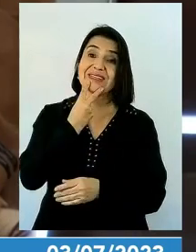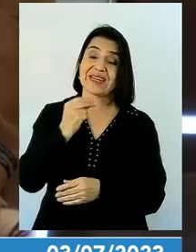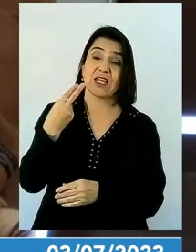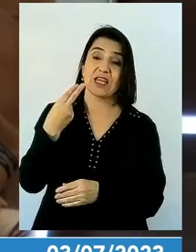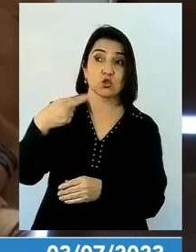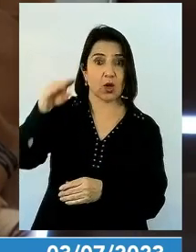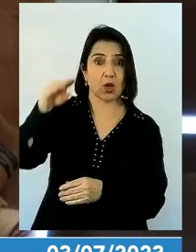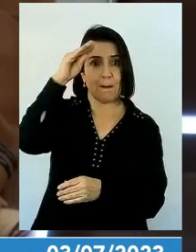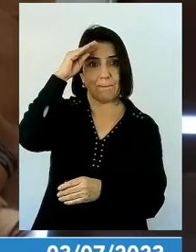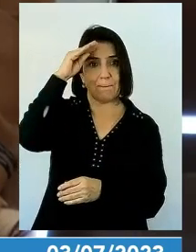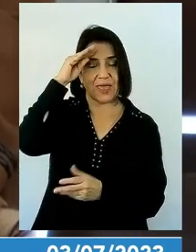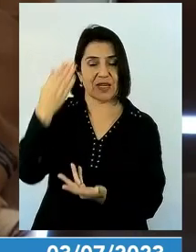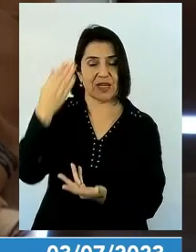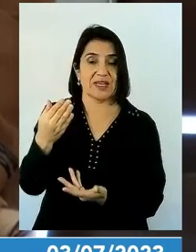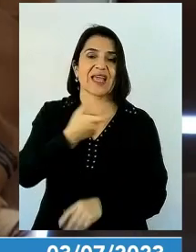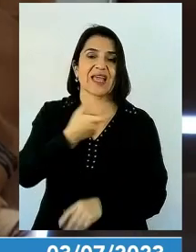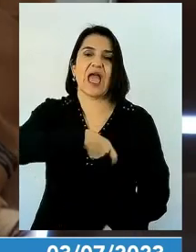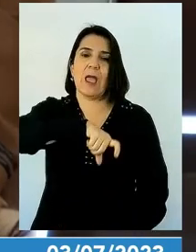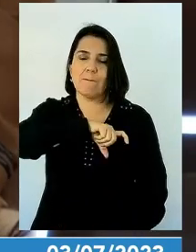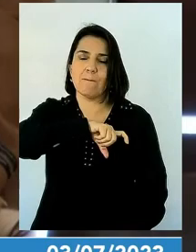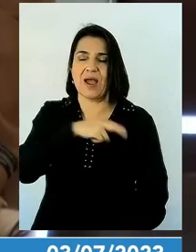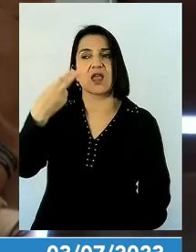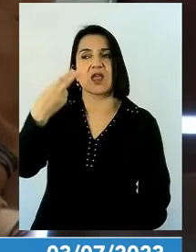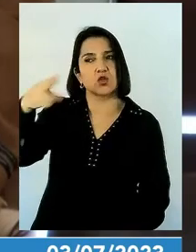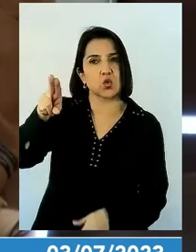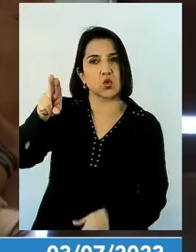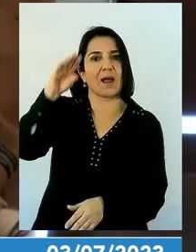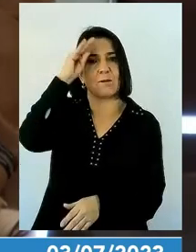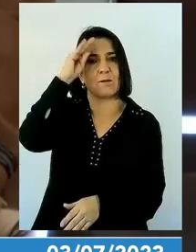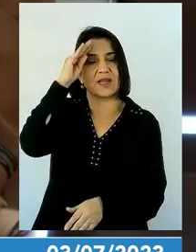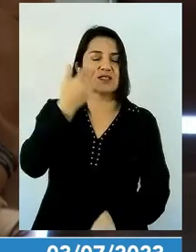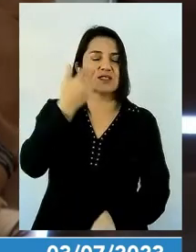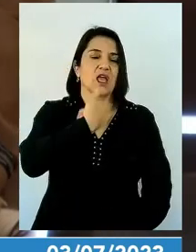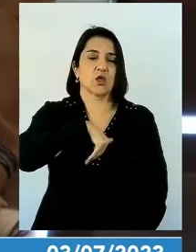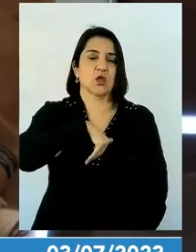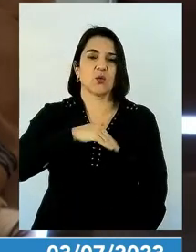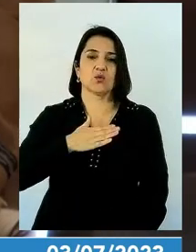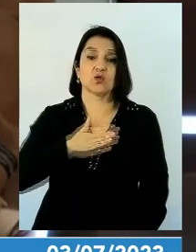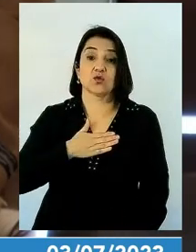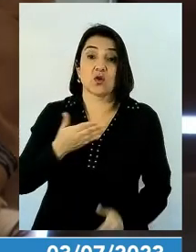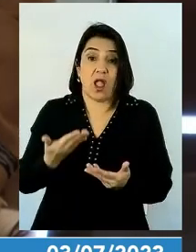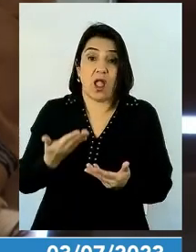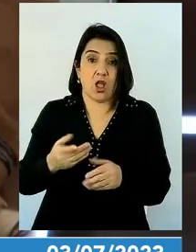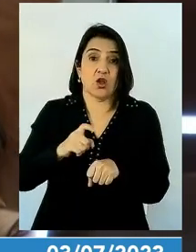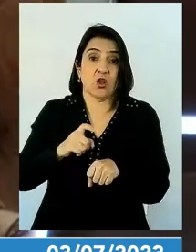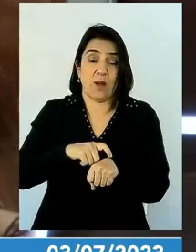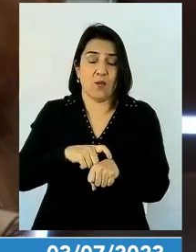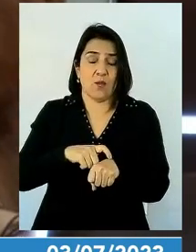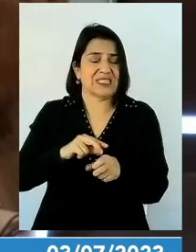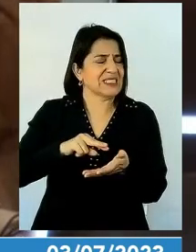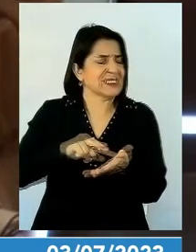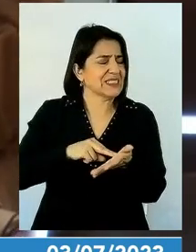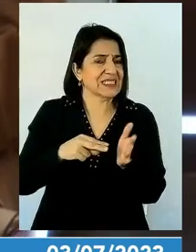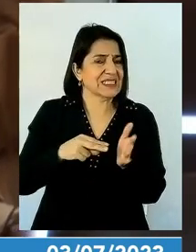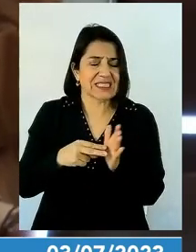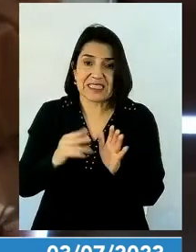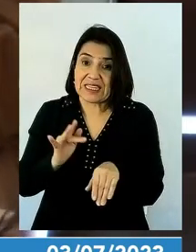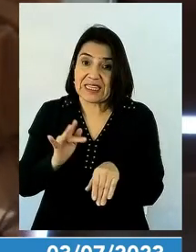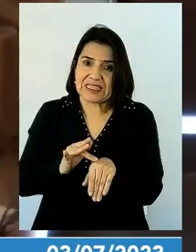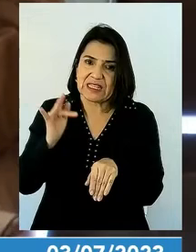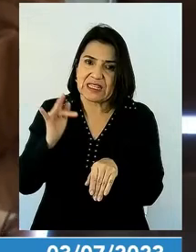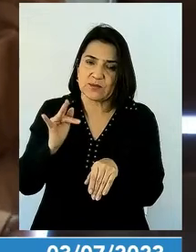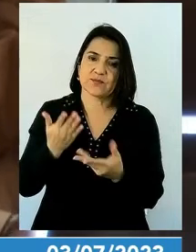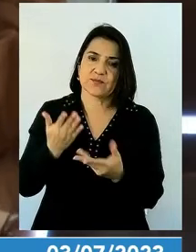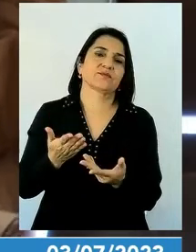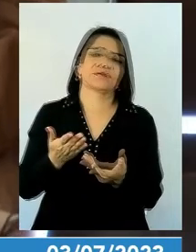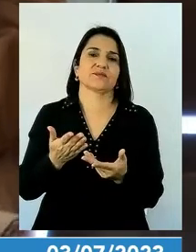su experiencia, y nosotros estamos en un momento crítico. Hacer una desaladora, ya sea